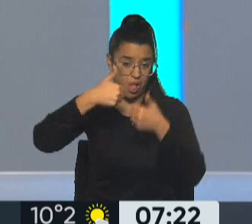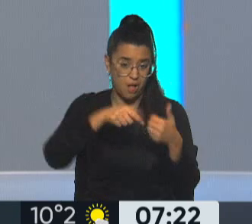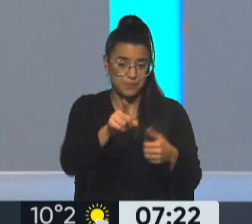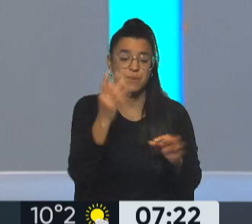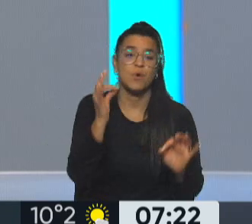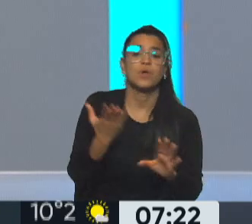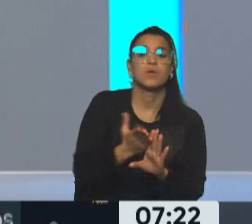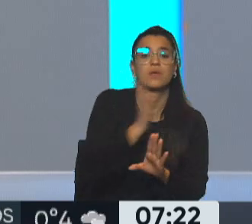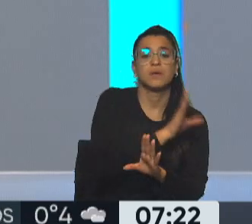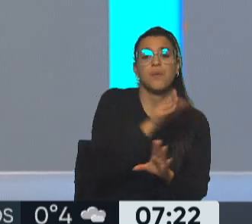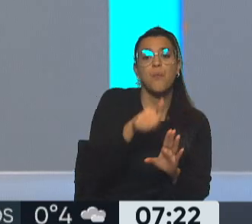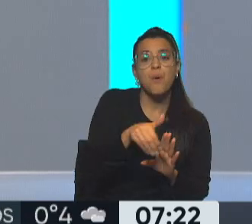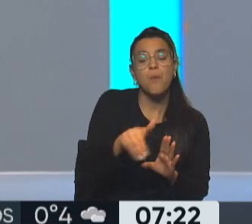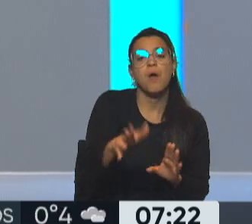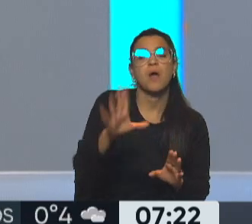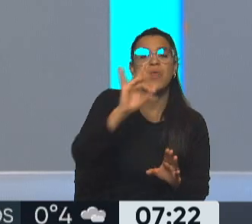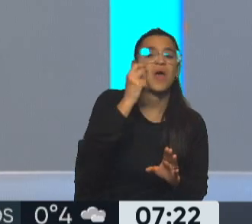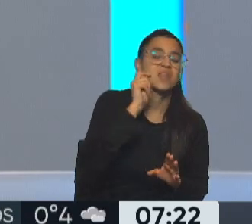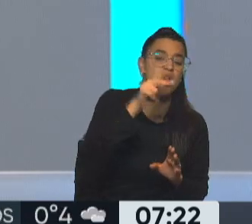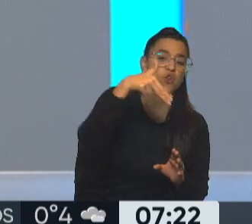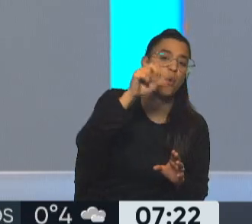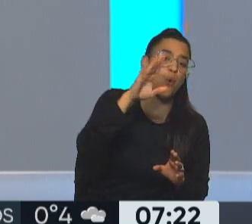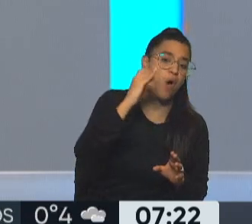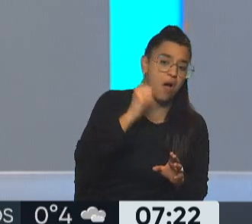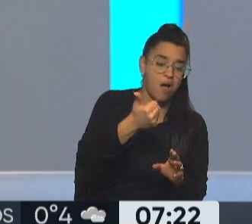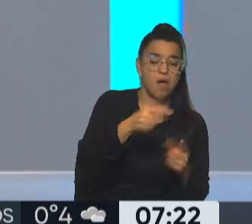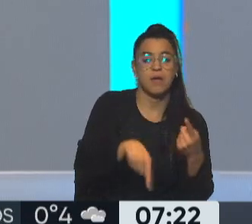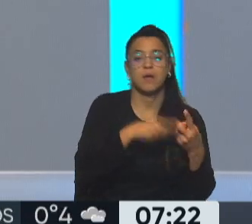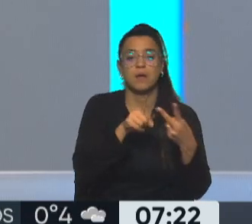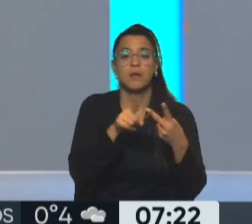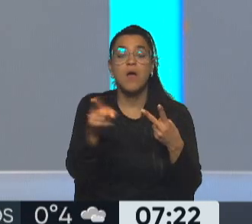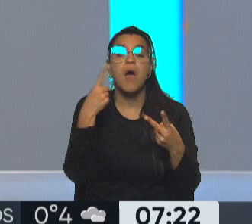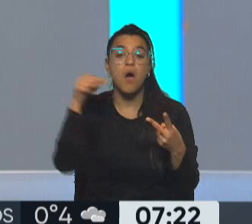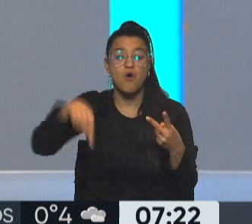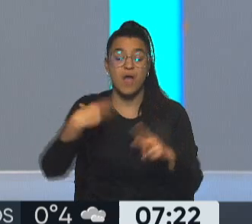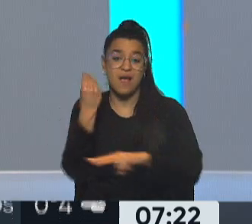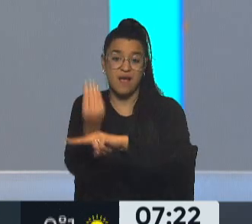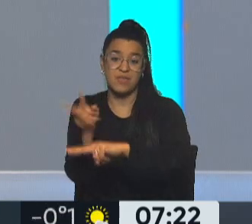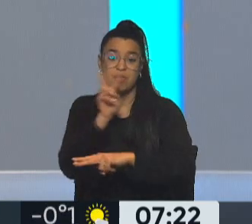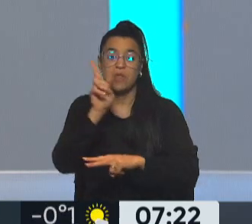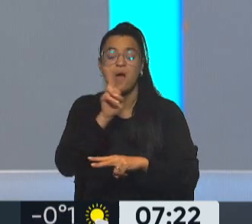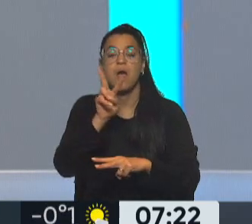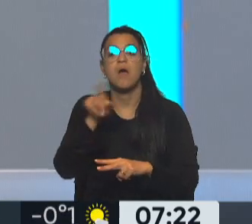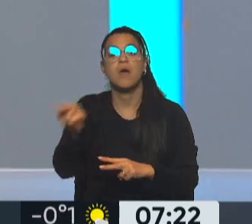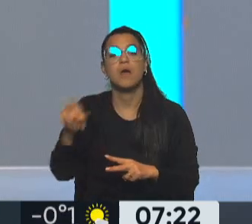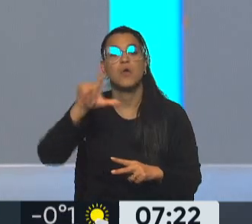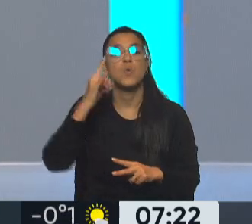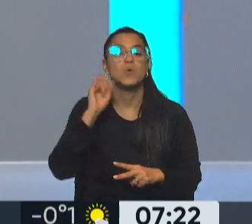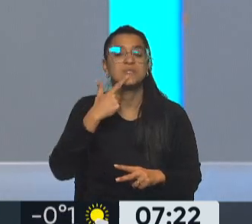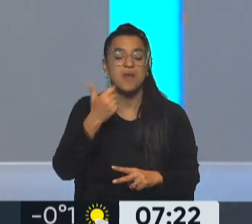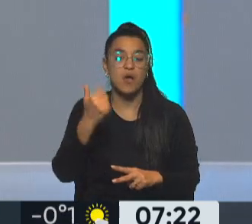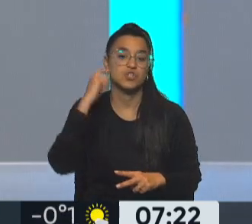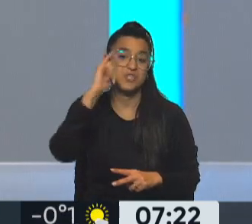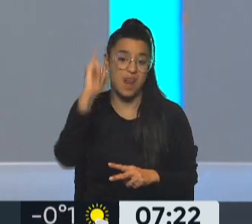el balotaje está previsto entre Daniel Noboa y bueno, quien es la candidata del correísmo, Luisa González,